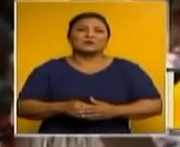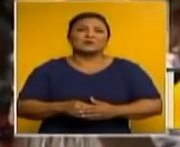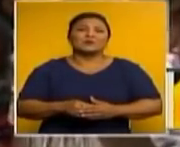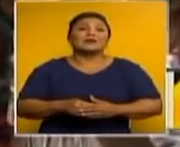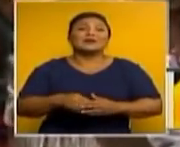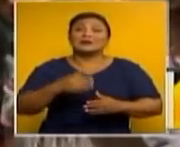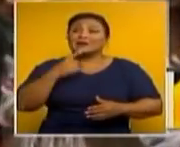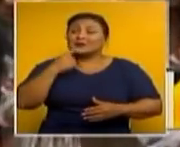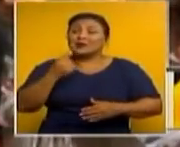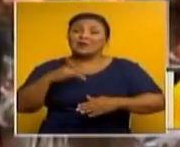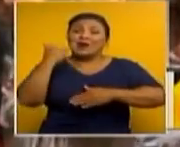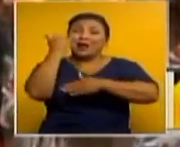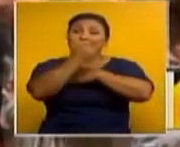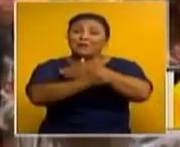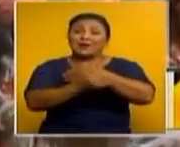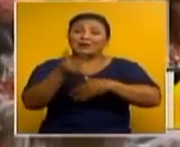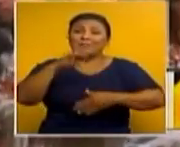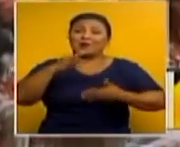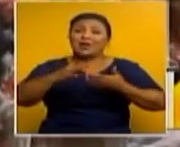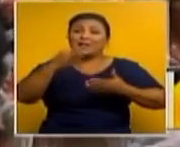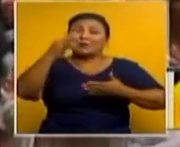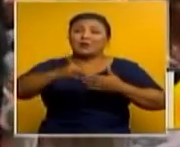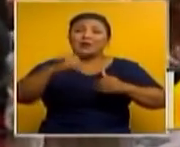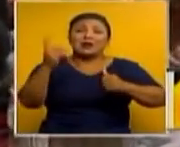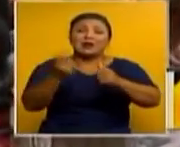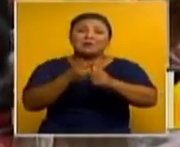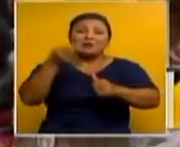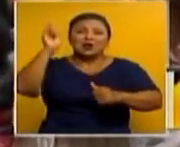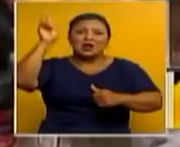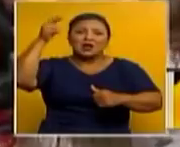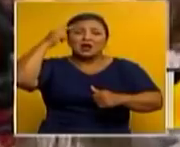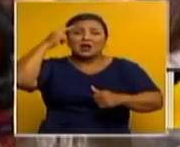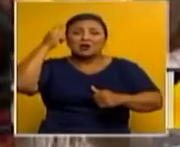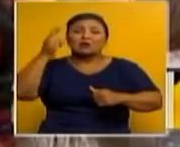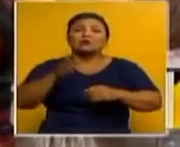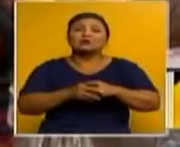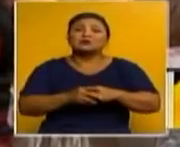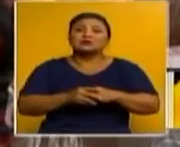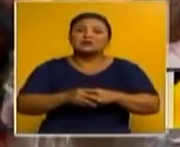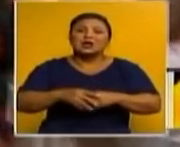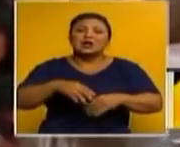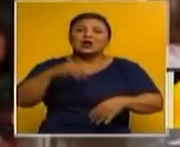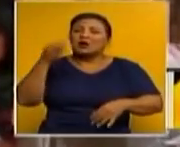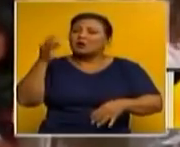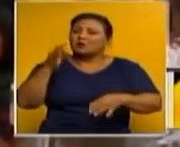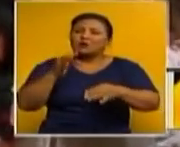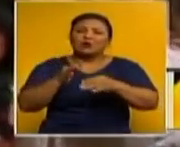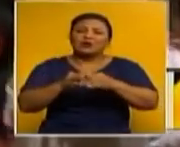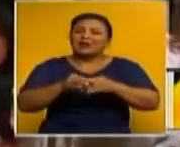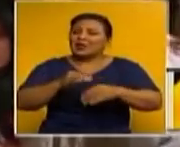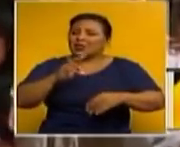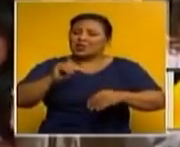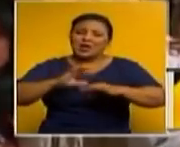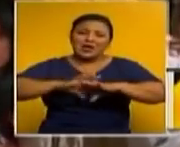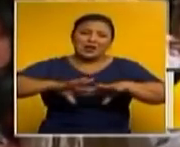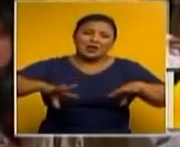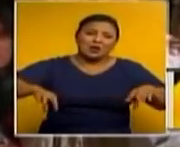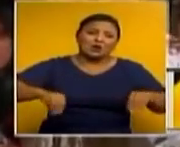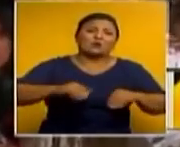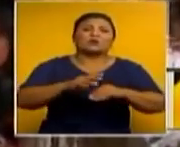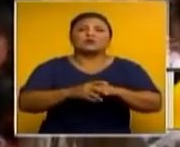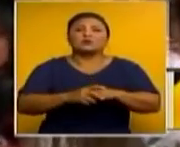al país y al pueblo, la primera razón, votar contra la corrupción, para que